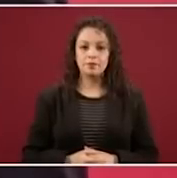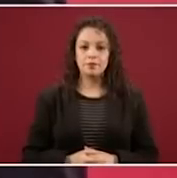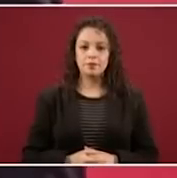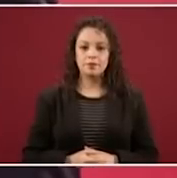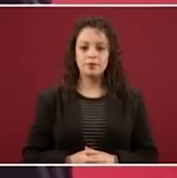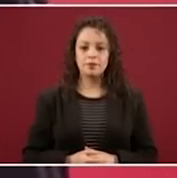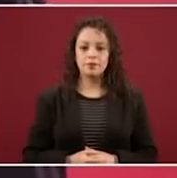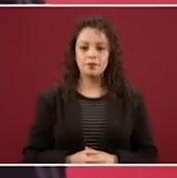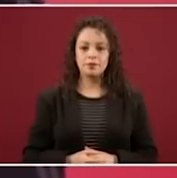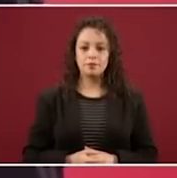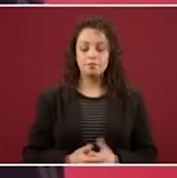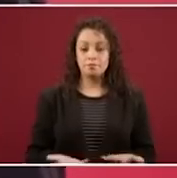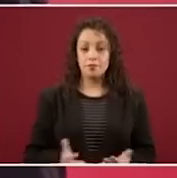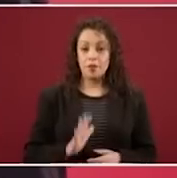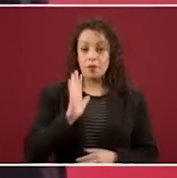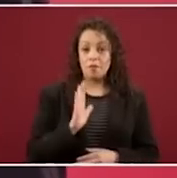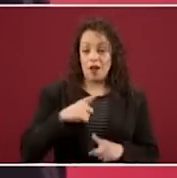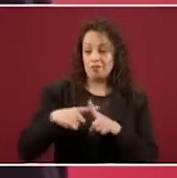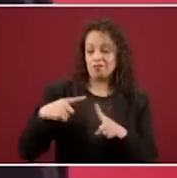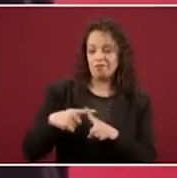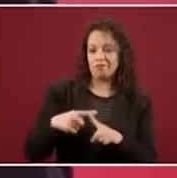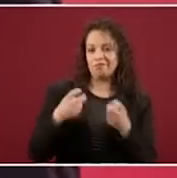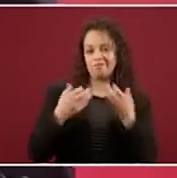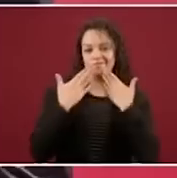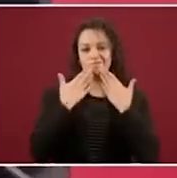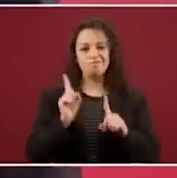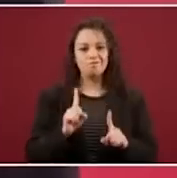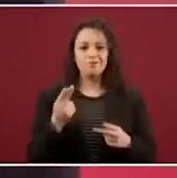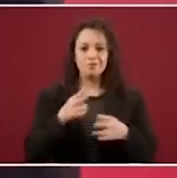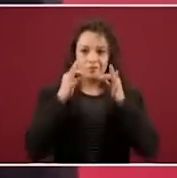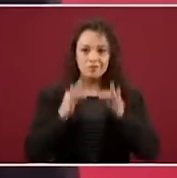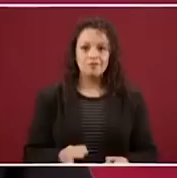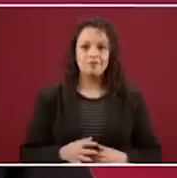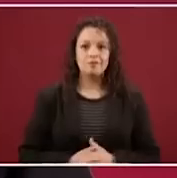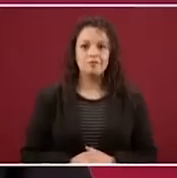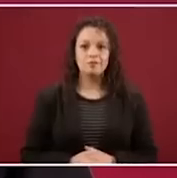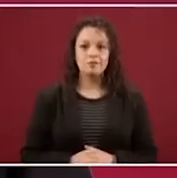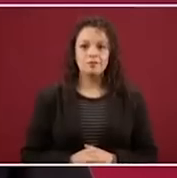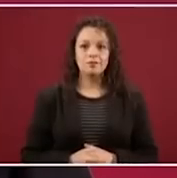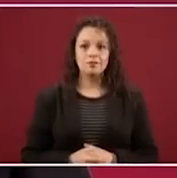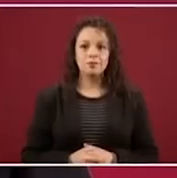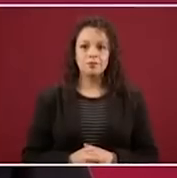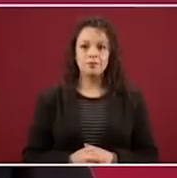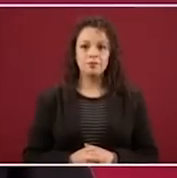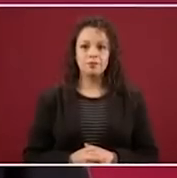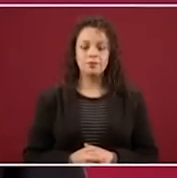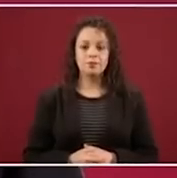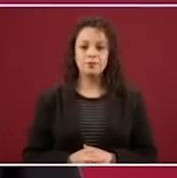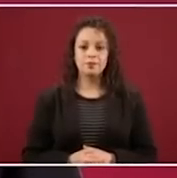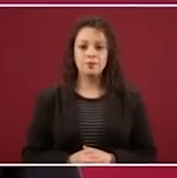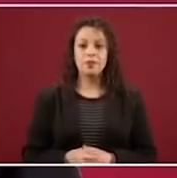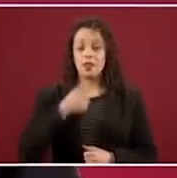No son buenas las medias tintas, o sea, la indefinición. Por ejemplo, se planteaba